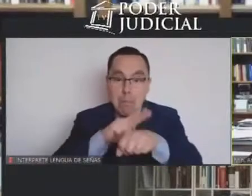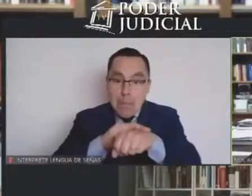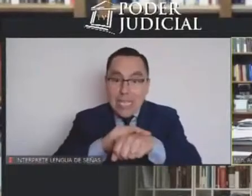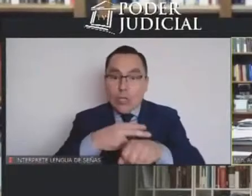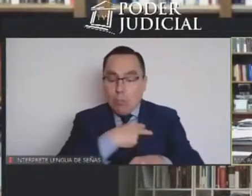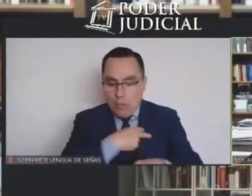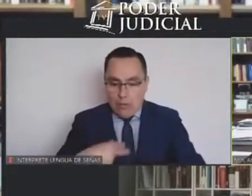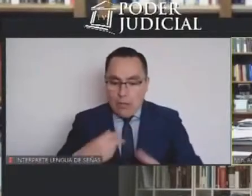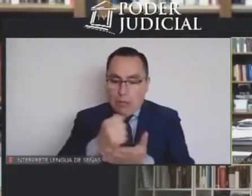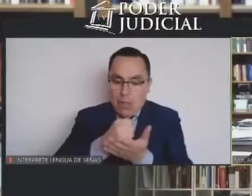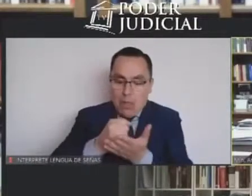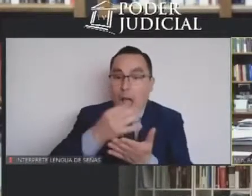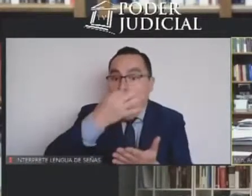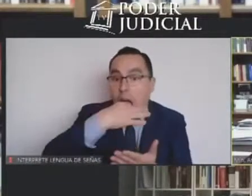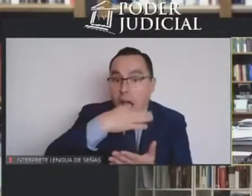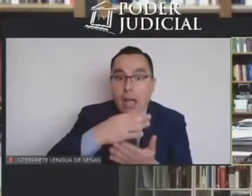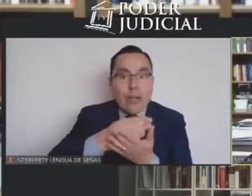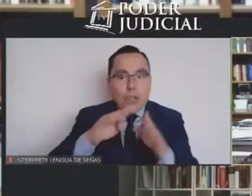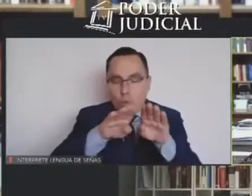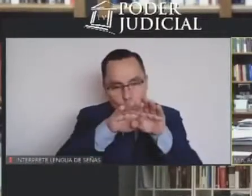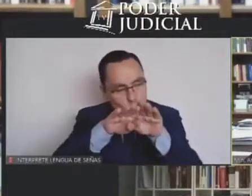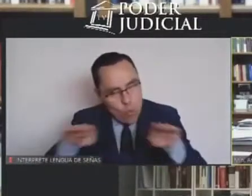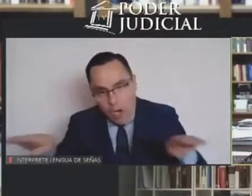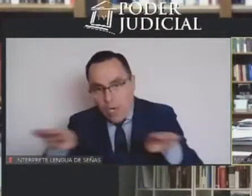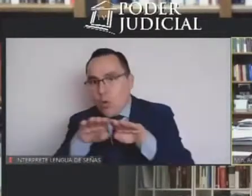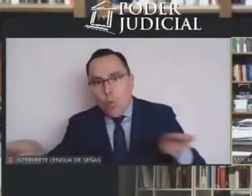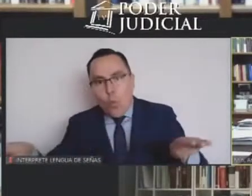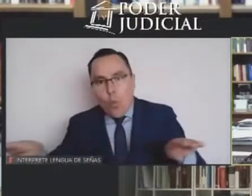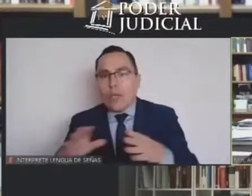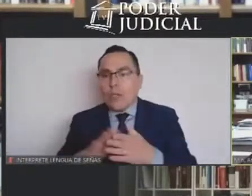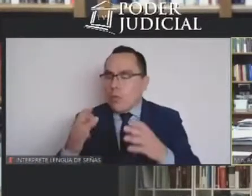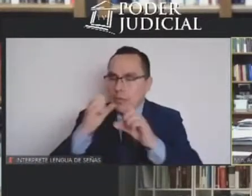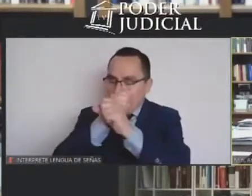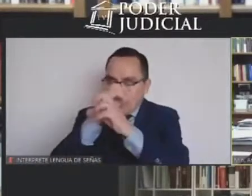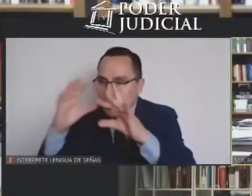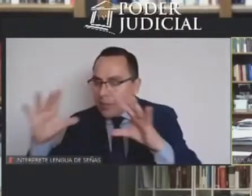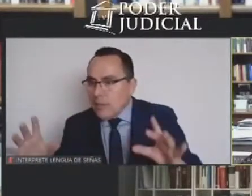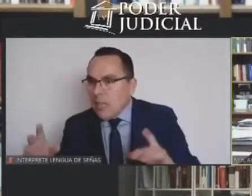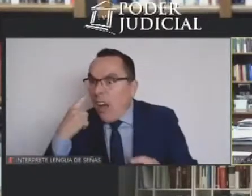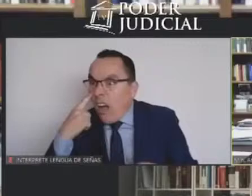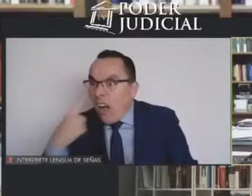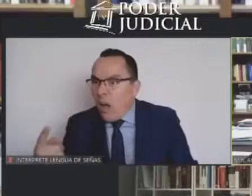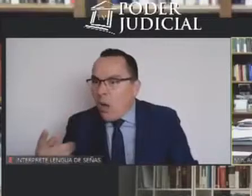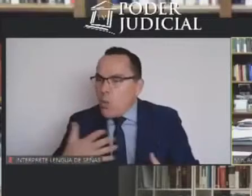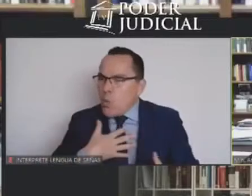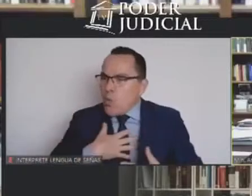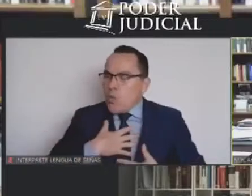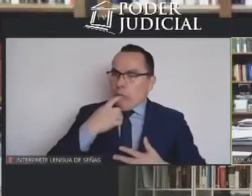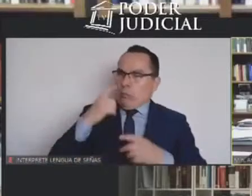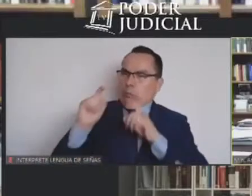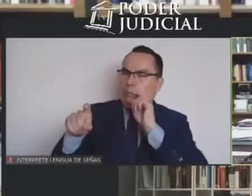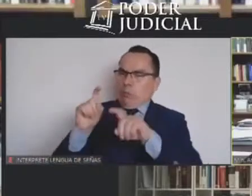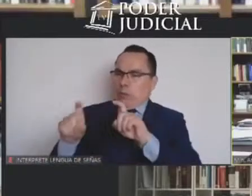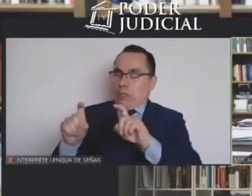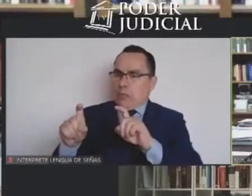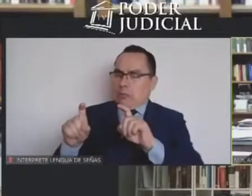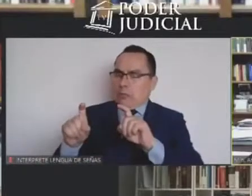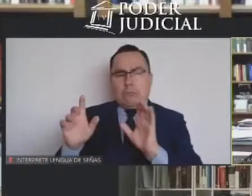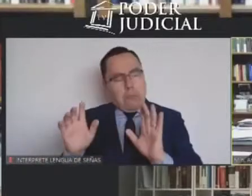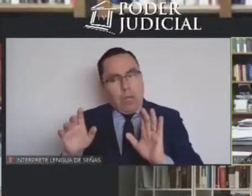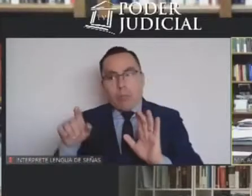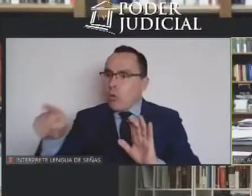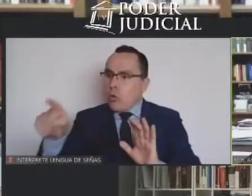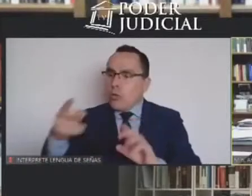curativa, del mismo modo, los síntomas desagradables, la transparencia tiene que ver con visualizar situaciones que nosotros tenemos que prevenir